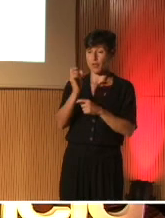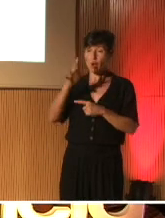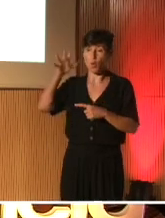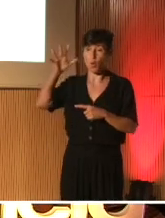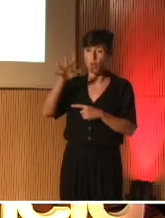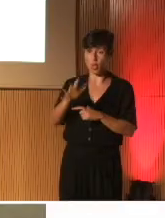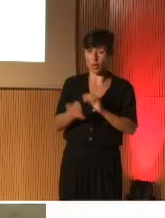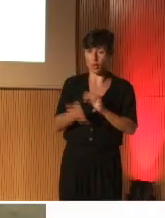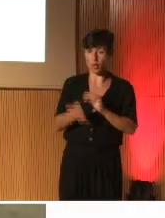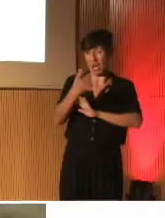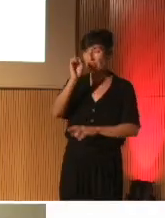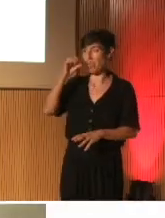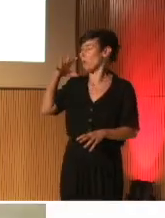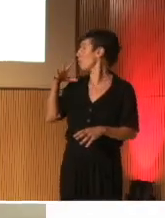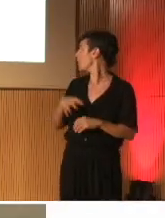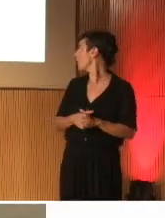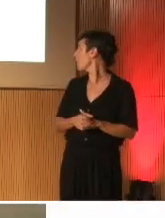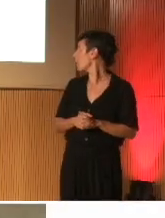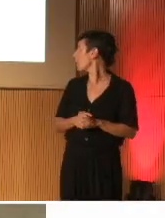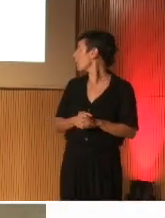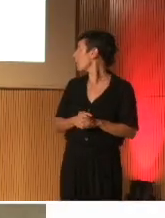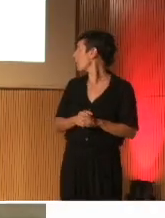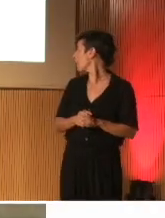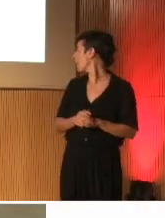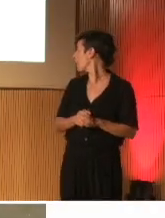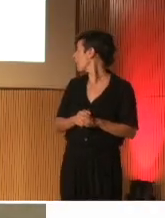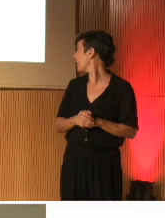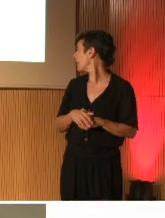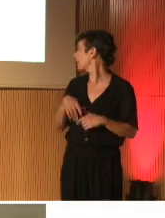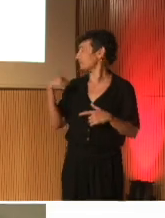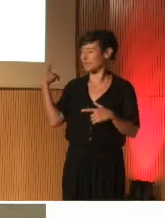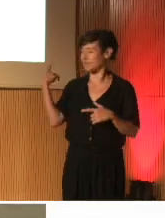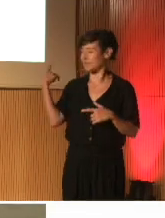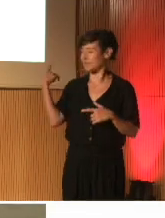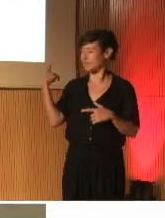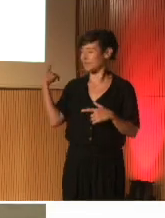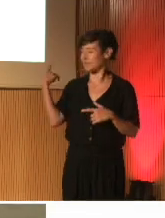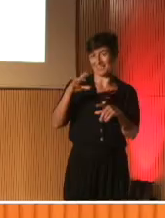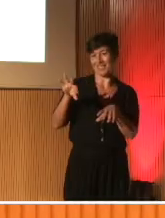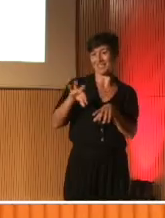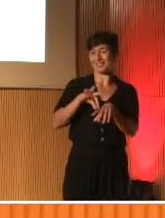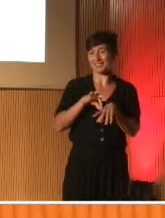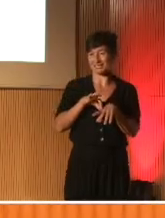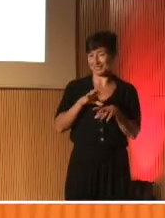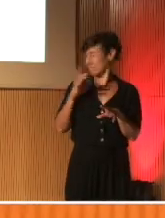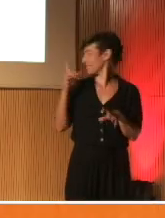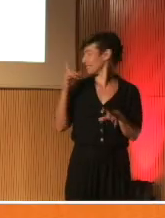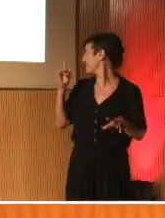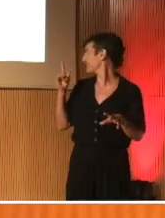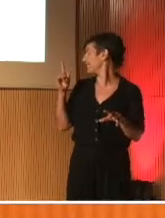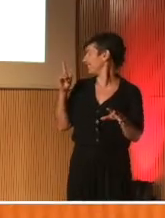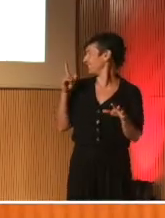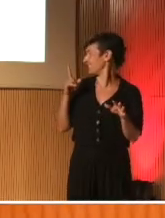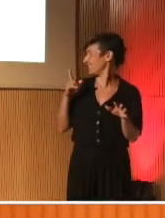he puesto un give del señor de los anillos' para que veáis que estoy integrada con